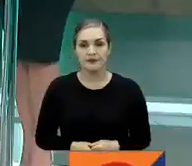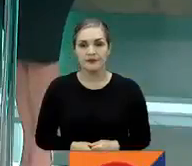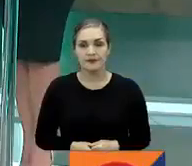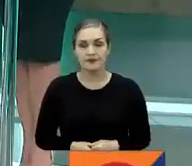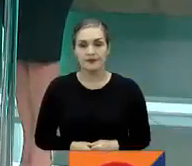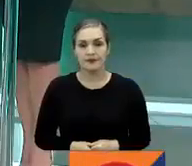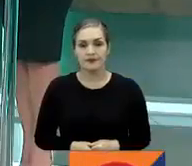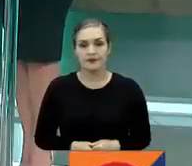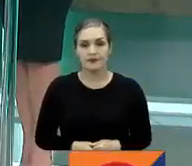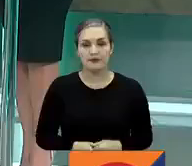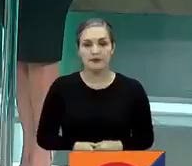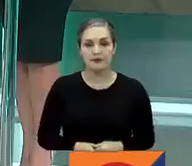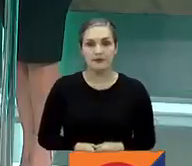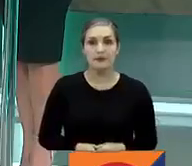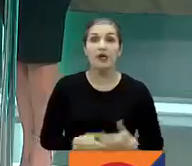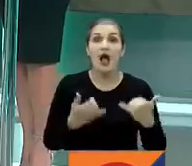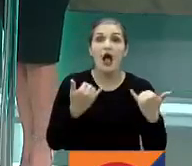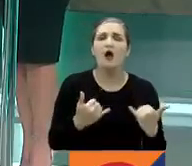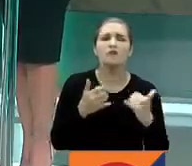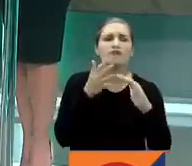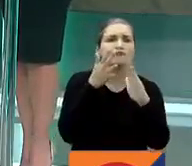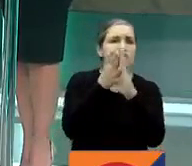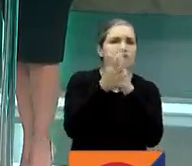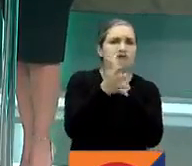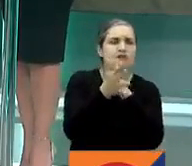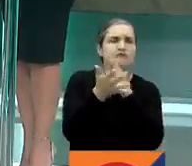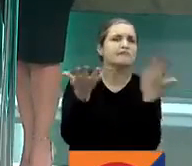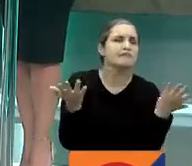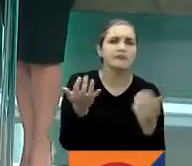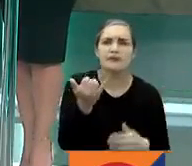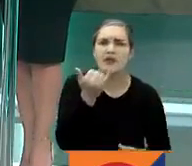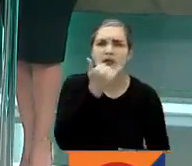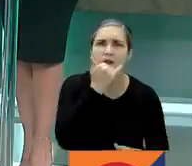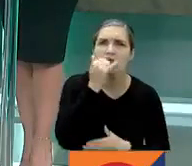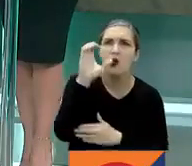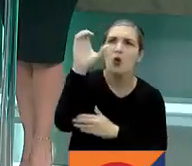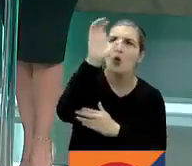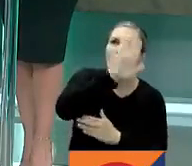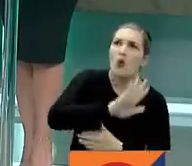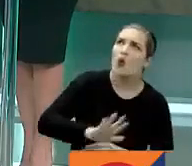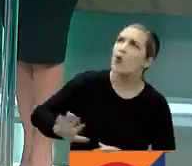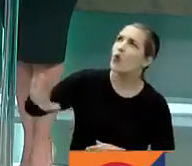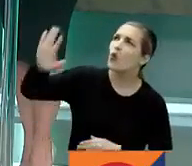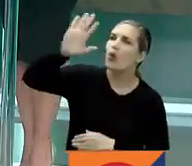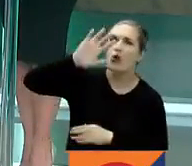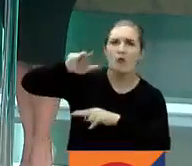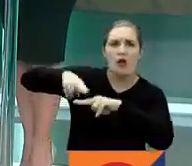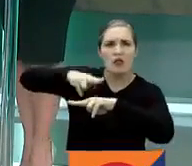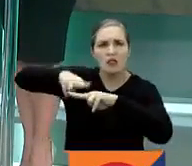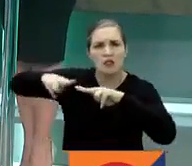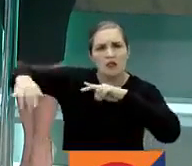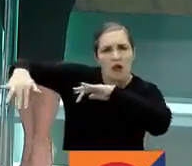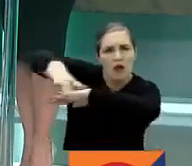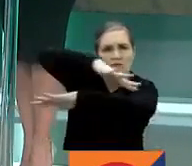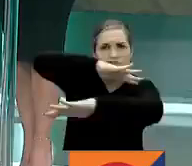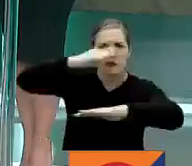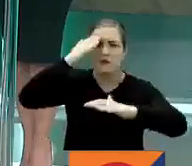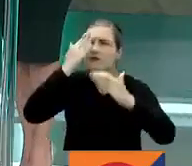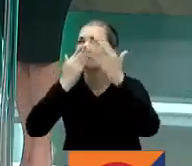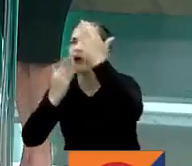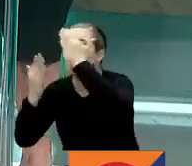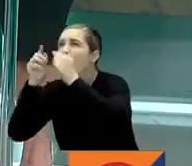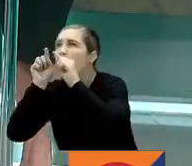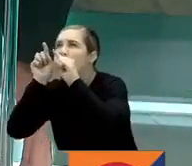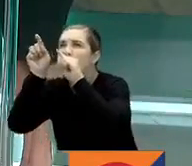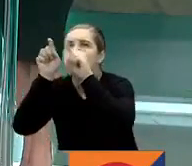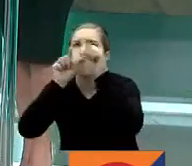y es momento de maris que demos una mirada al trabajo que se realiza en el país por nuestro medio ambiente porque estudiar la biodiversidad en algunas zonas